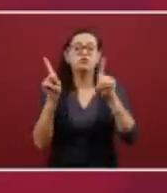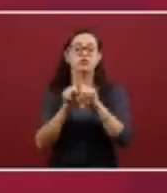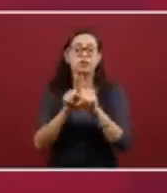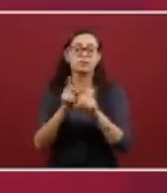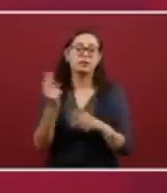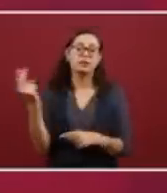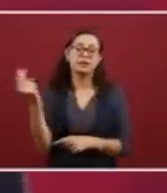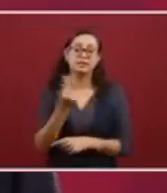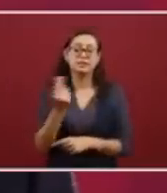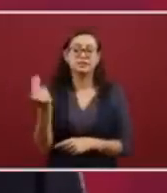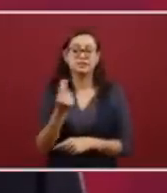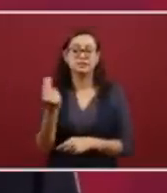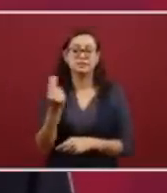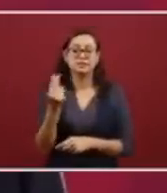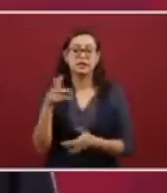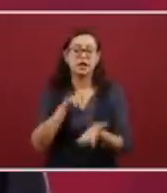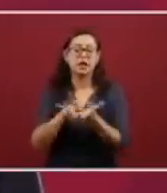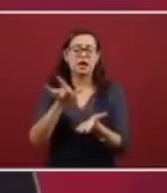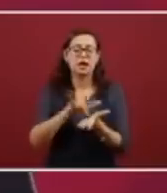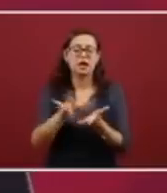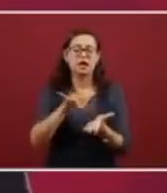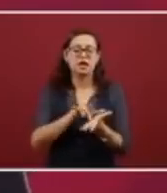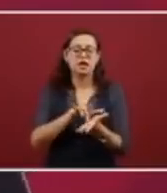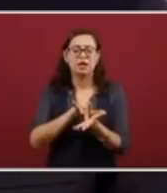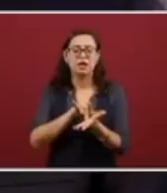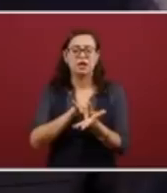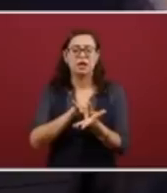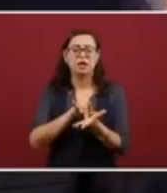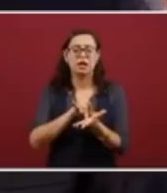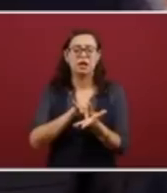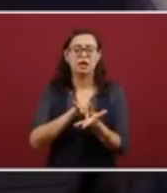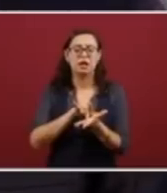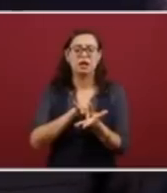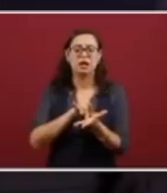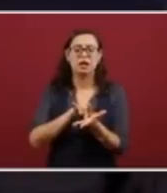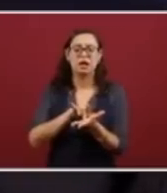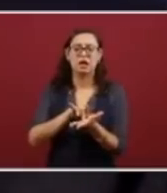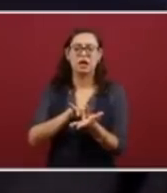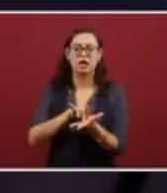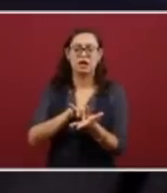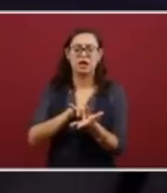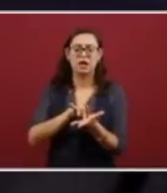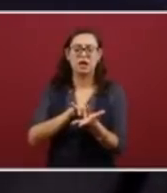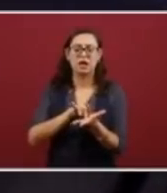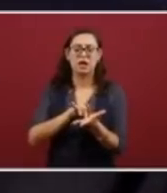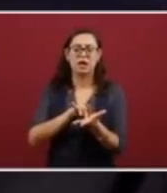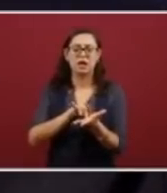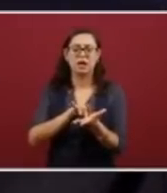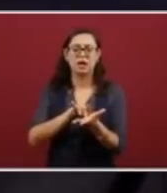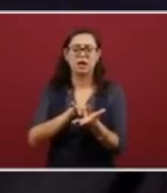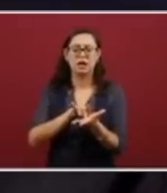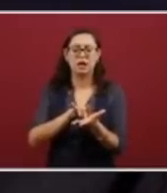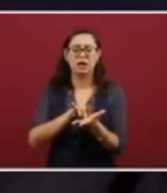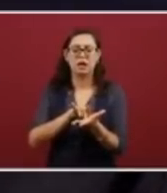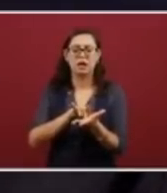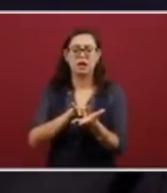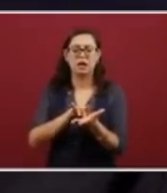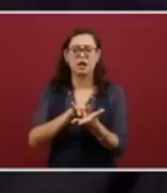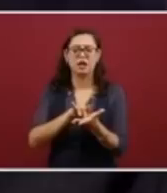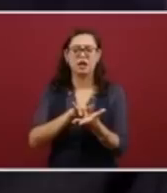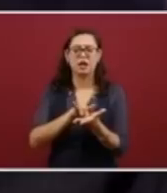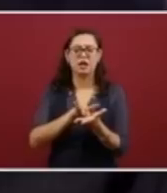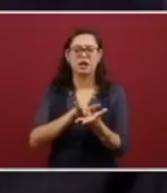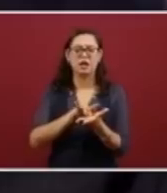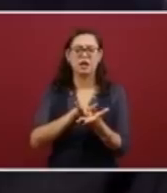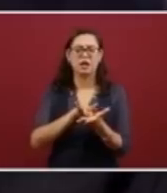al instituto de las el del combate a las y de